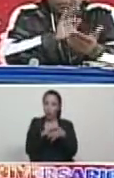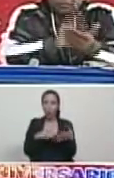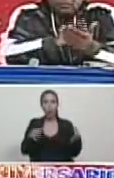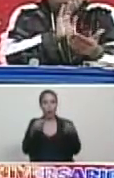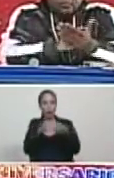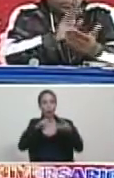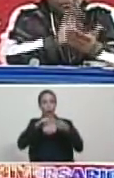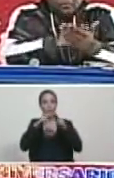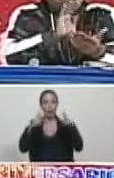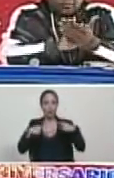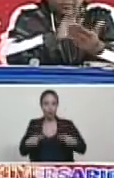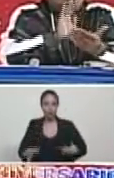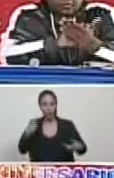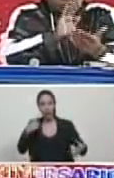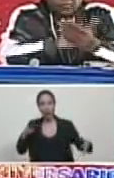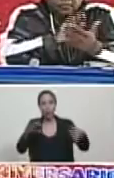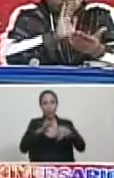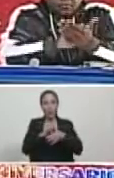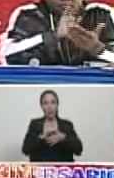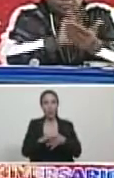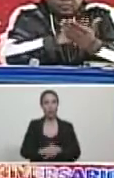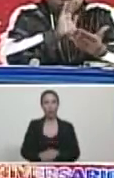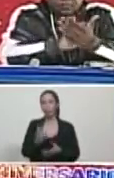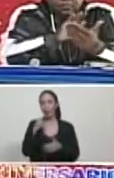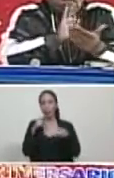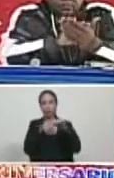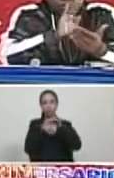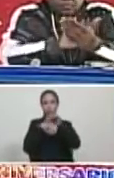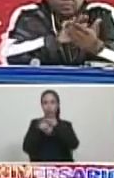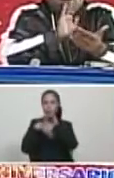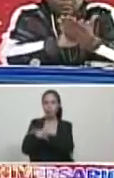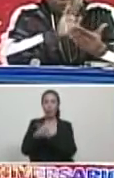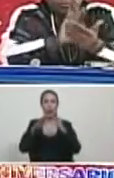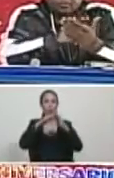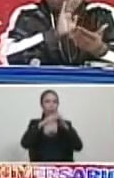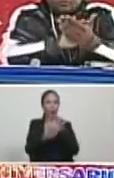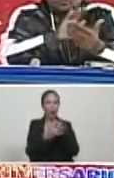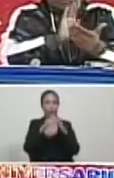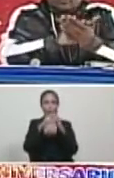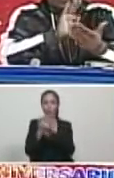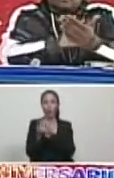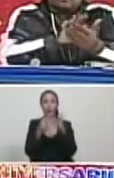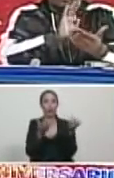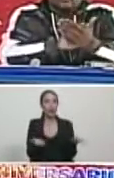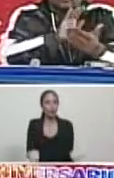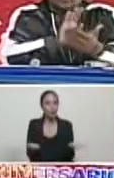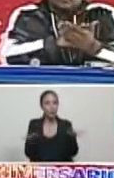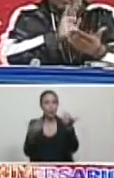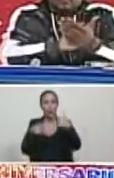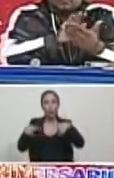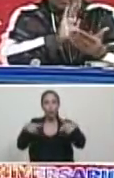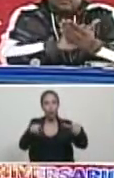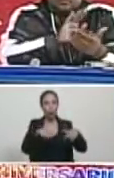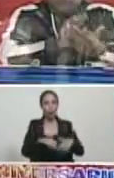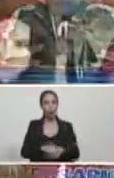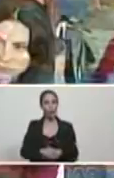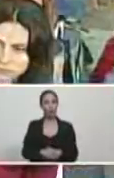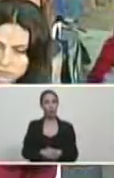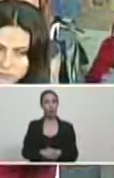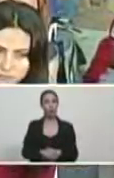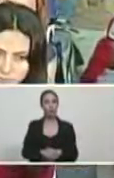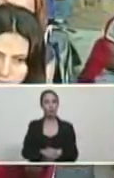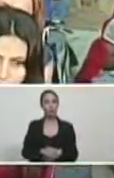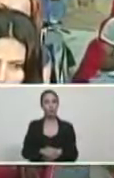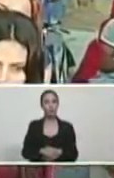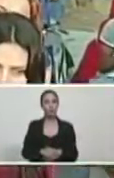los defensores de la paz, barrio por barrio, cuadra por cuadra, comunidad por comunidad. Por favor, León Heredia, dime